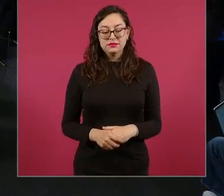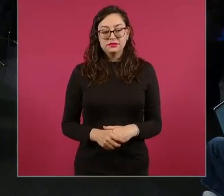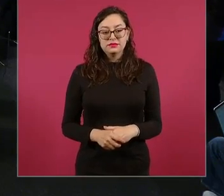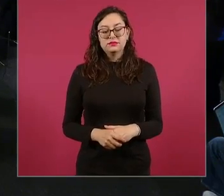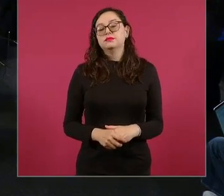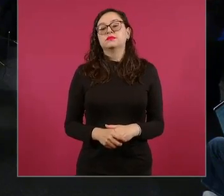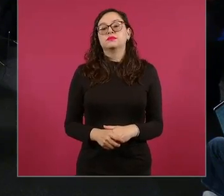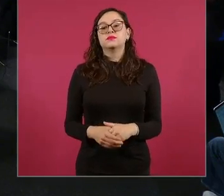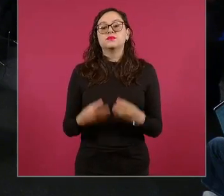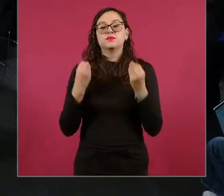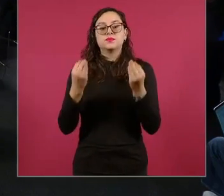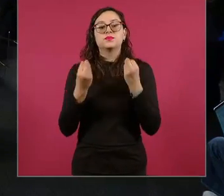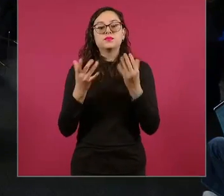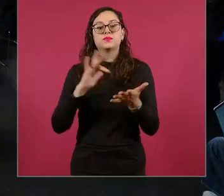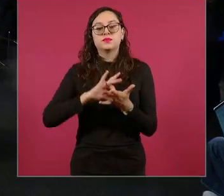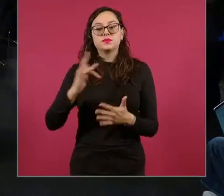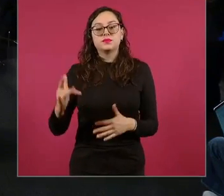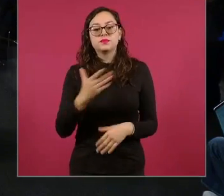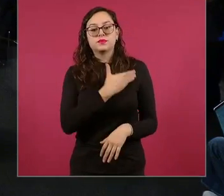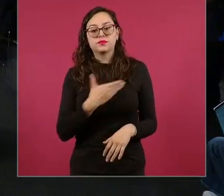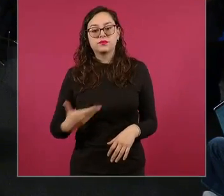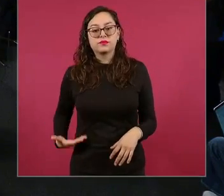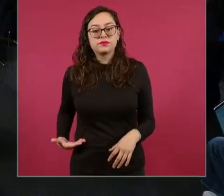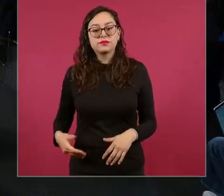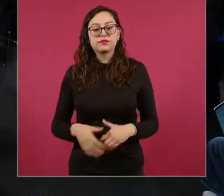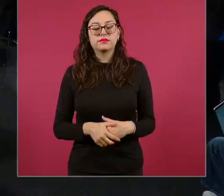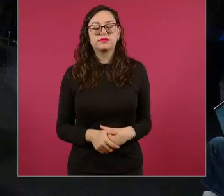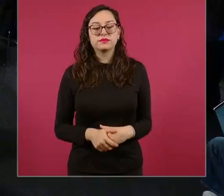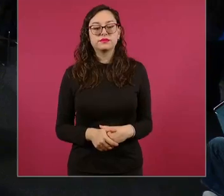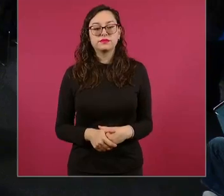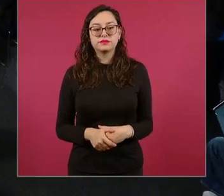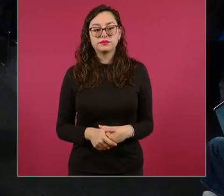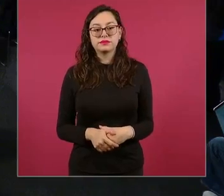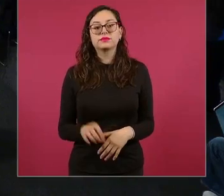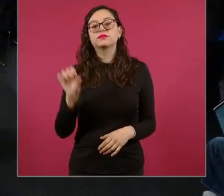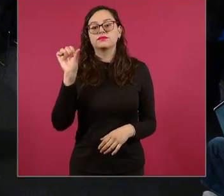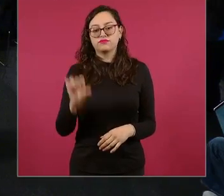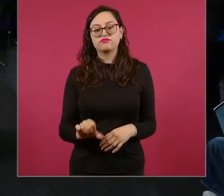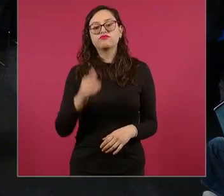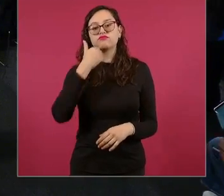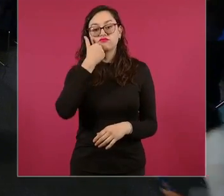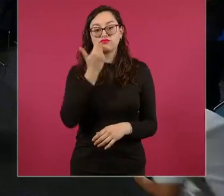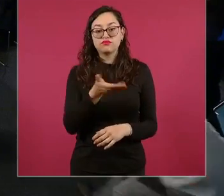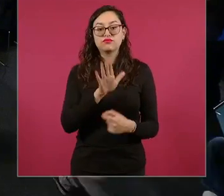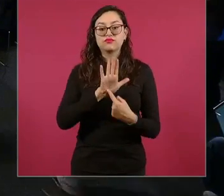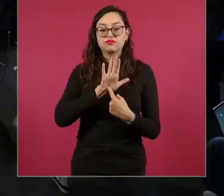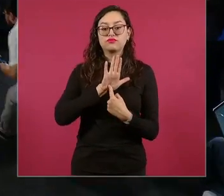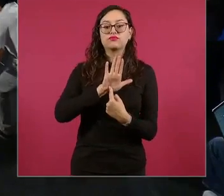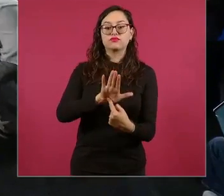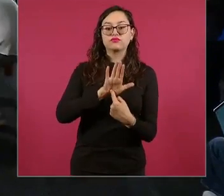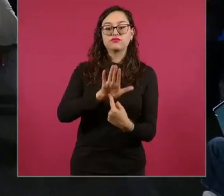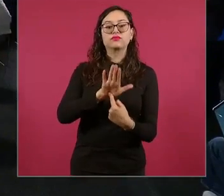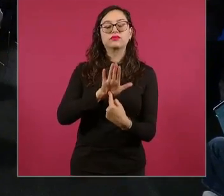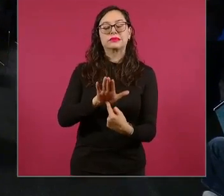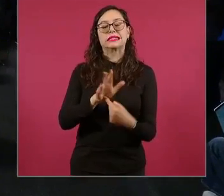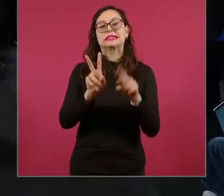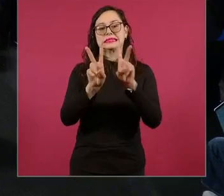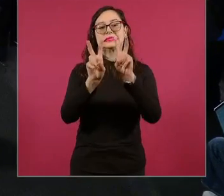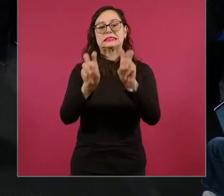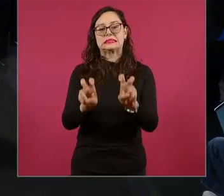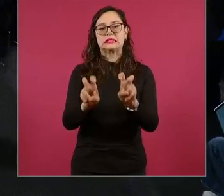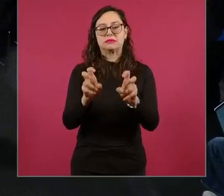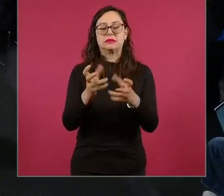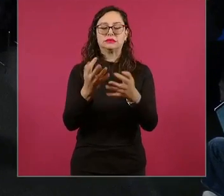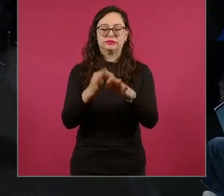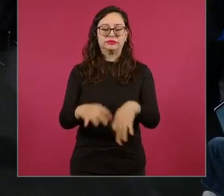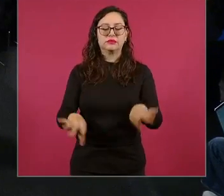Muchas gracias, presidente. Bueno, el día de hoy queremos presentar información relevante alrededor de la